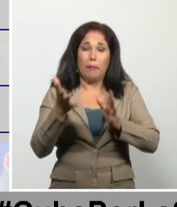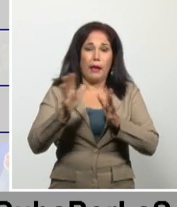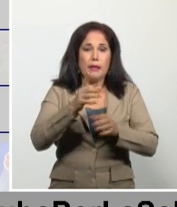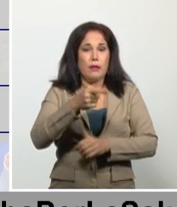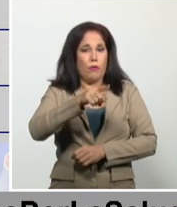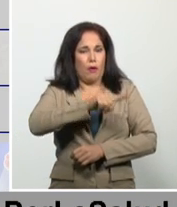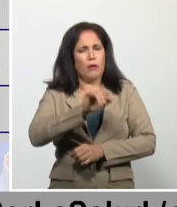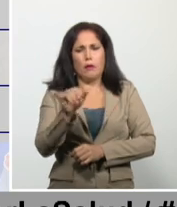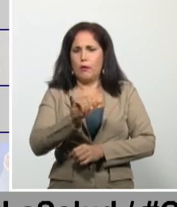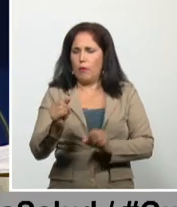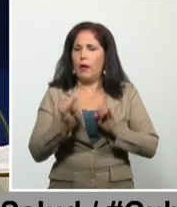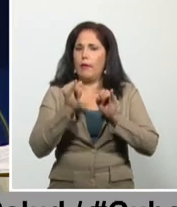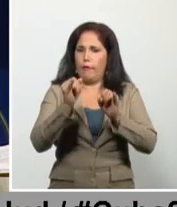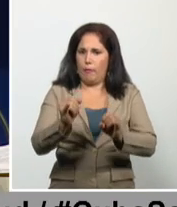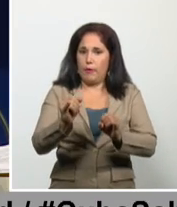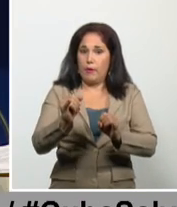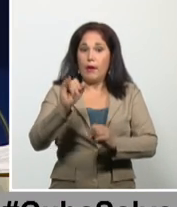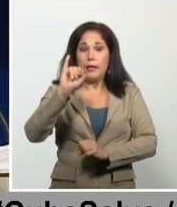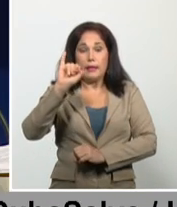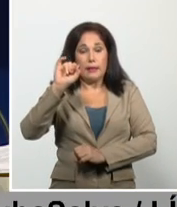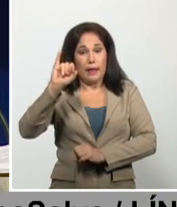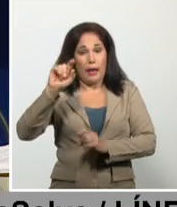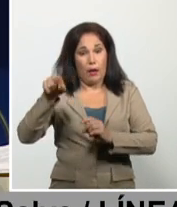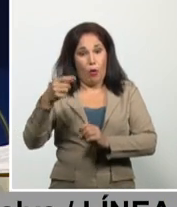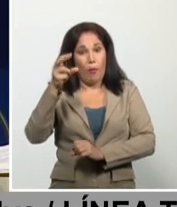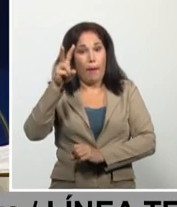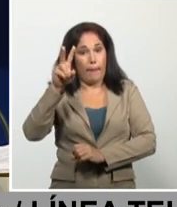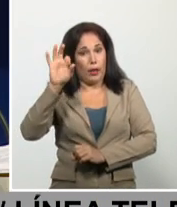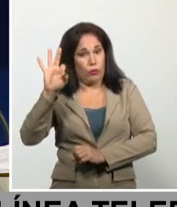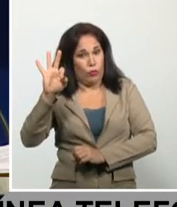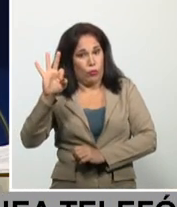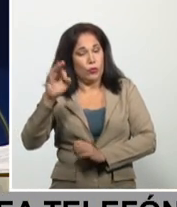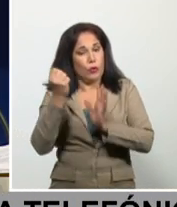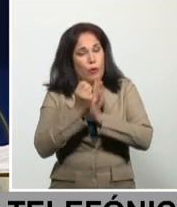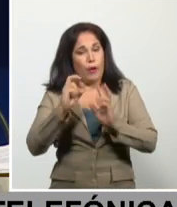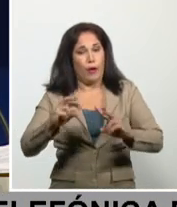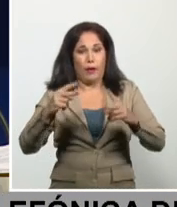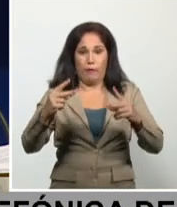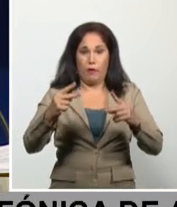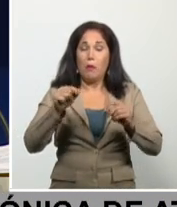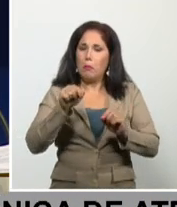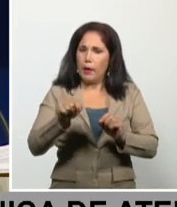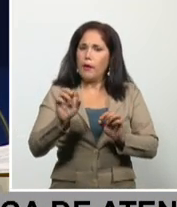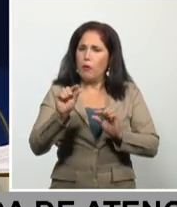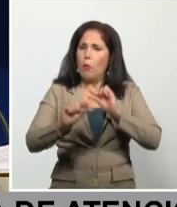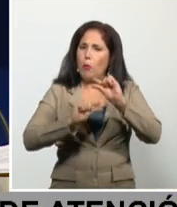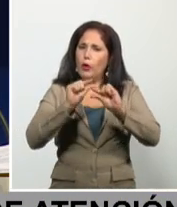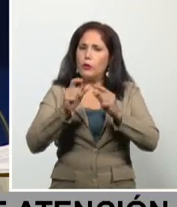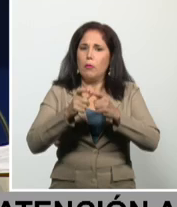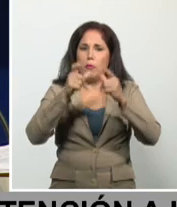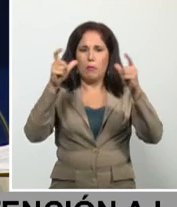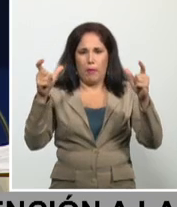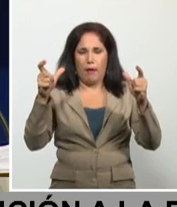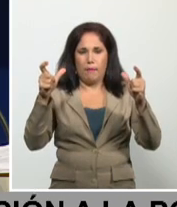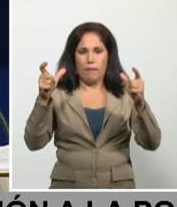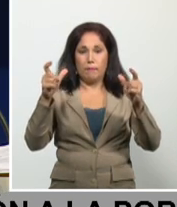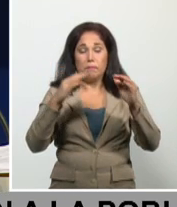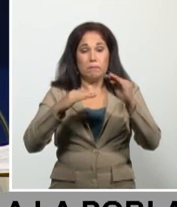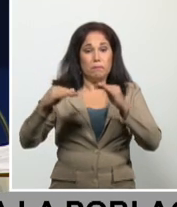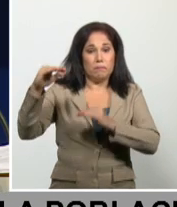día de 6,28, similar a la del día de ayer, aunque siempre un poquito superior. Sí